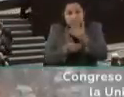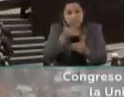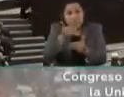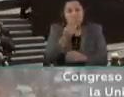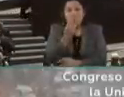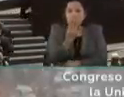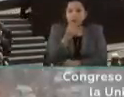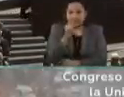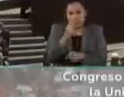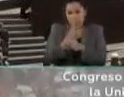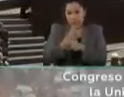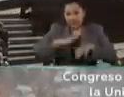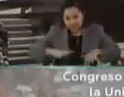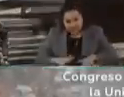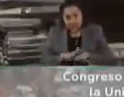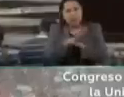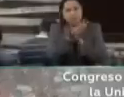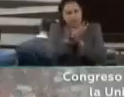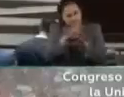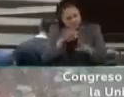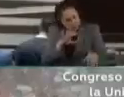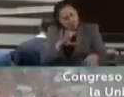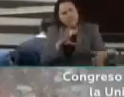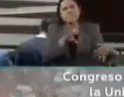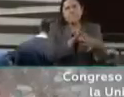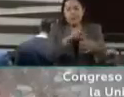transformación de la vida pública en México.